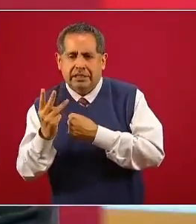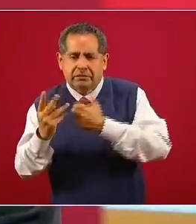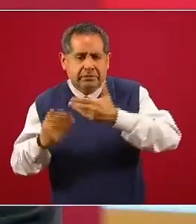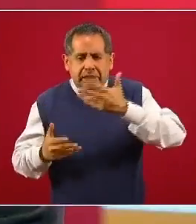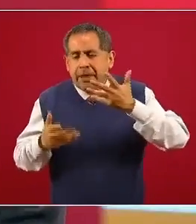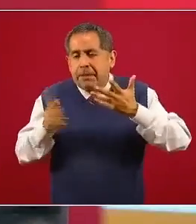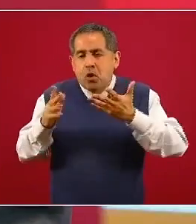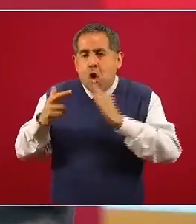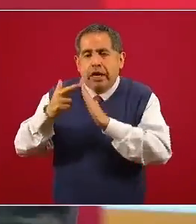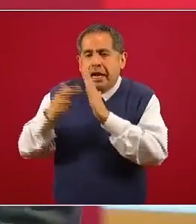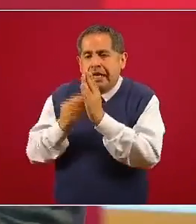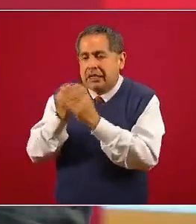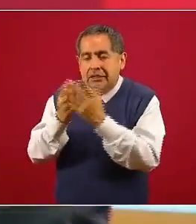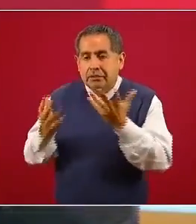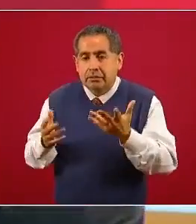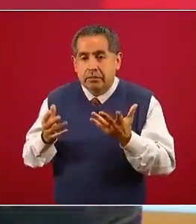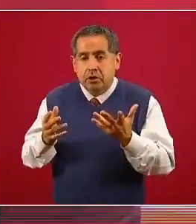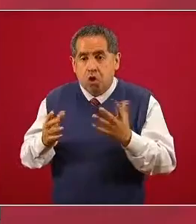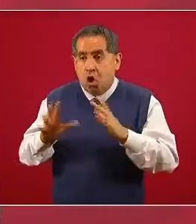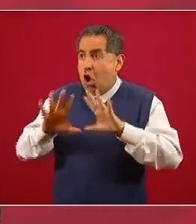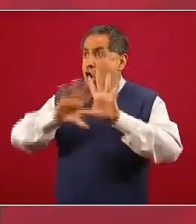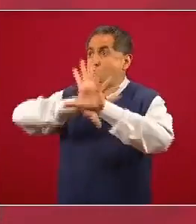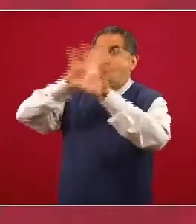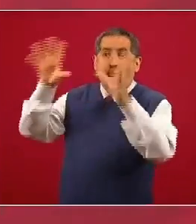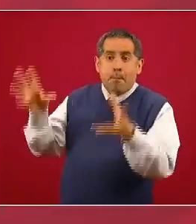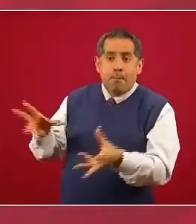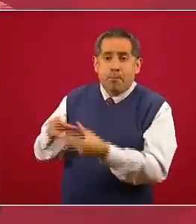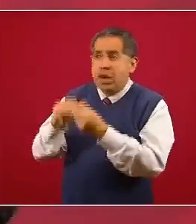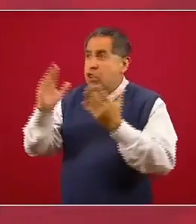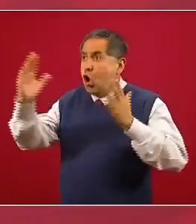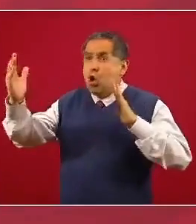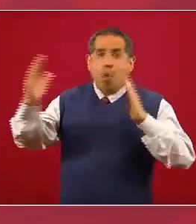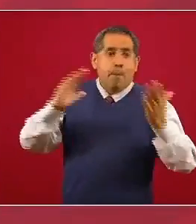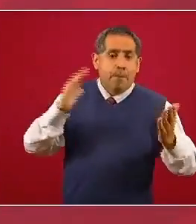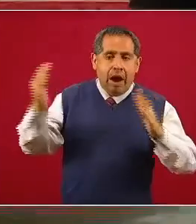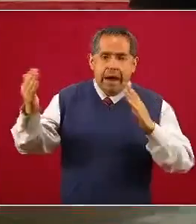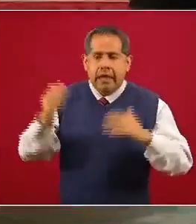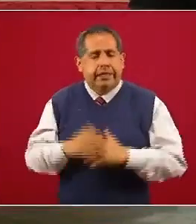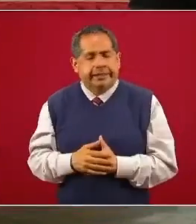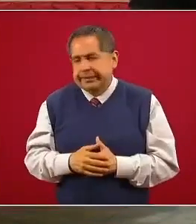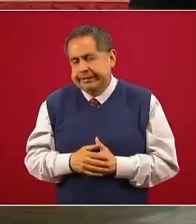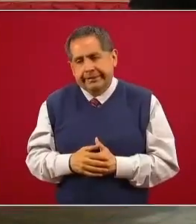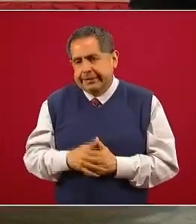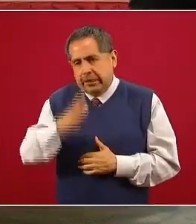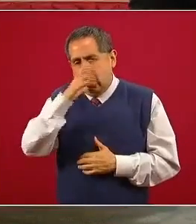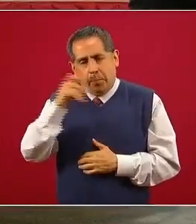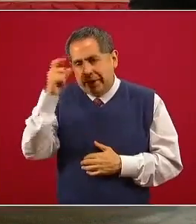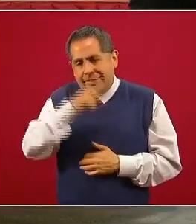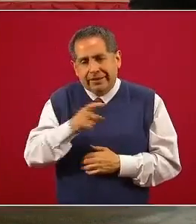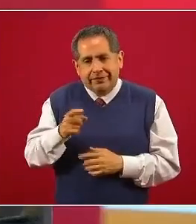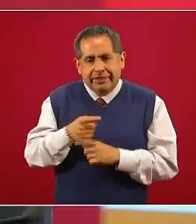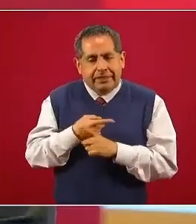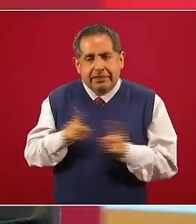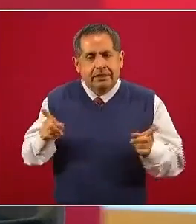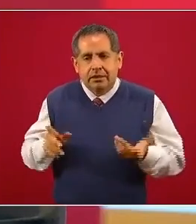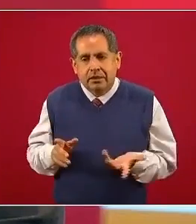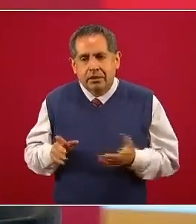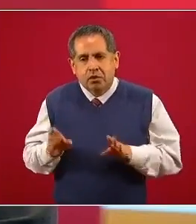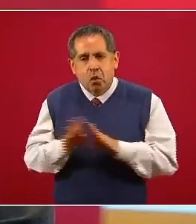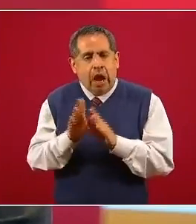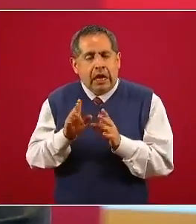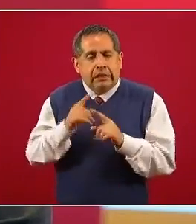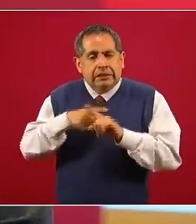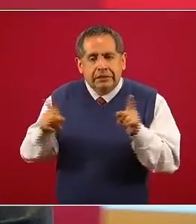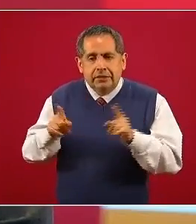que se quiera. Pero tener una idea genérica de comparar países cuando no estamos teniendo una precisión